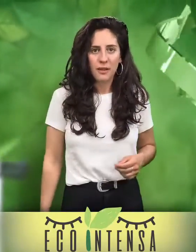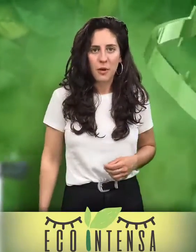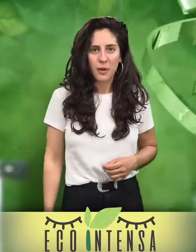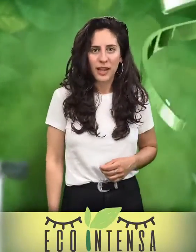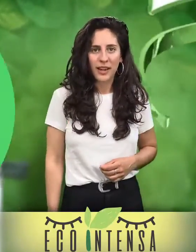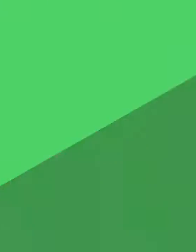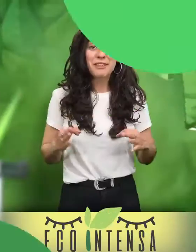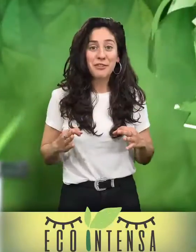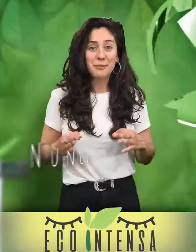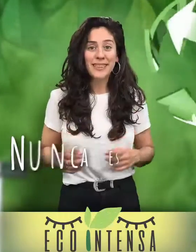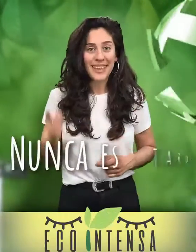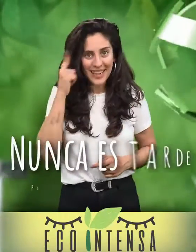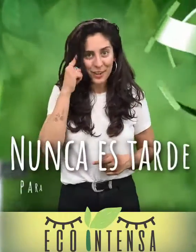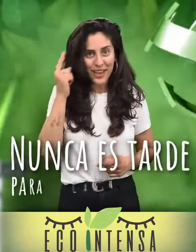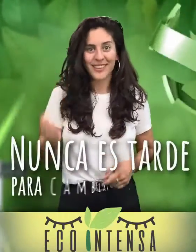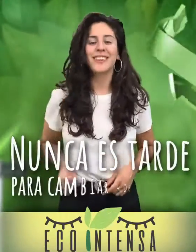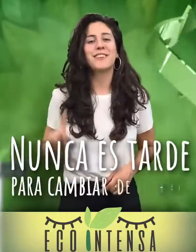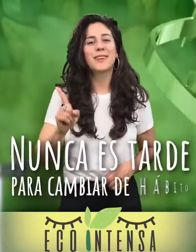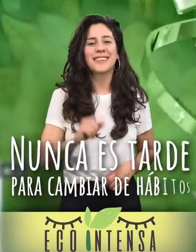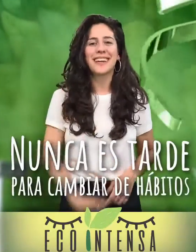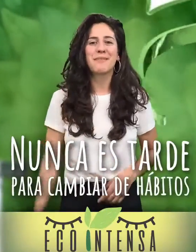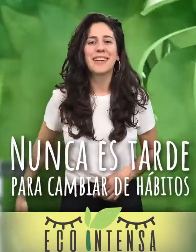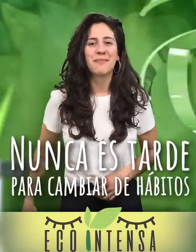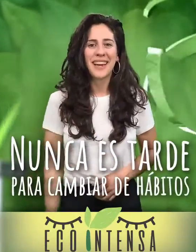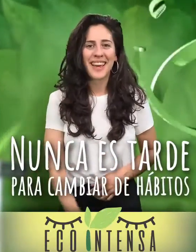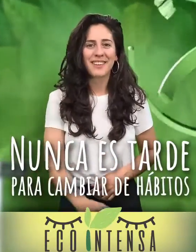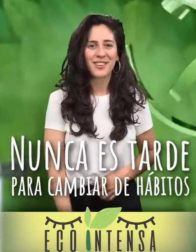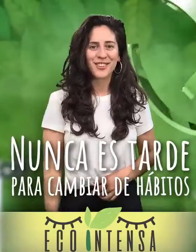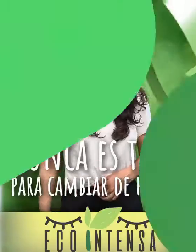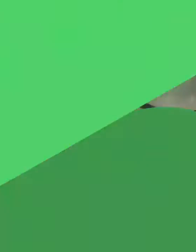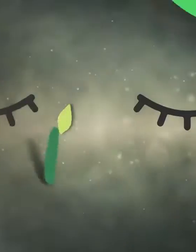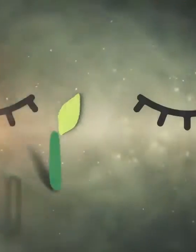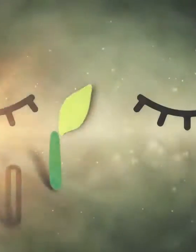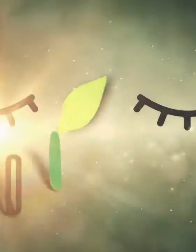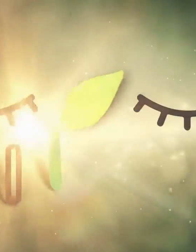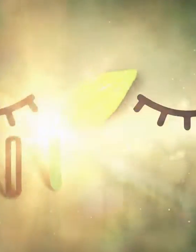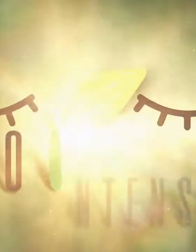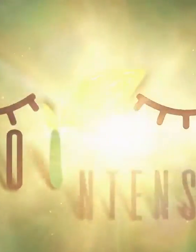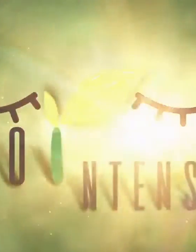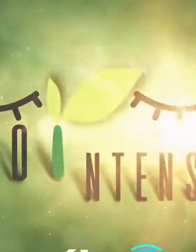aquello que debemos proteger. Informate y acordate que nunca es tarde para cambiar de hábitos.